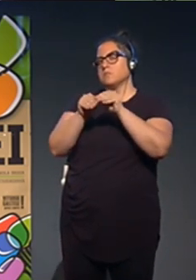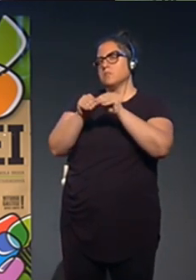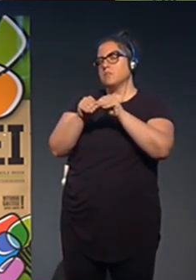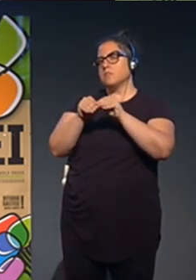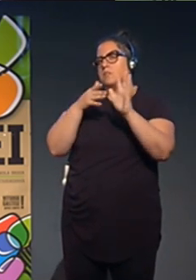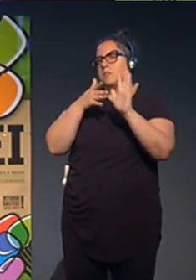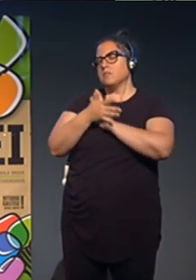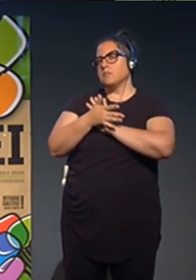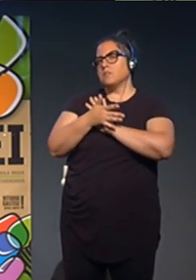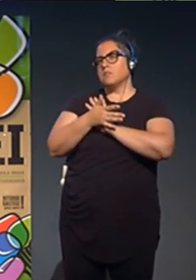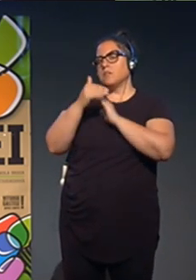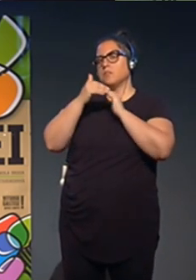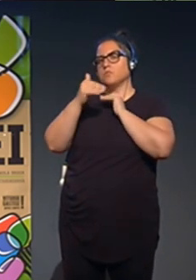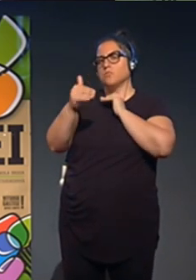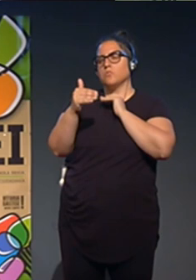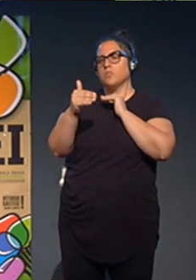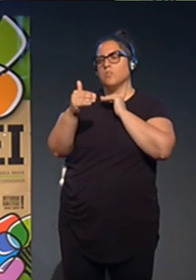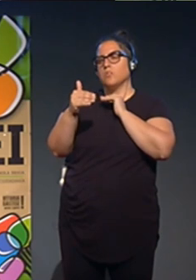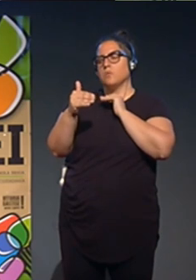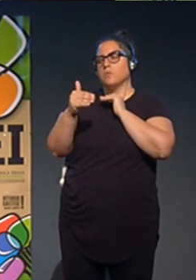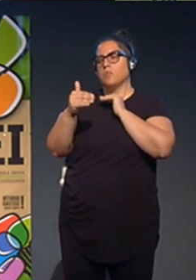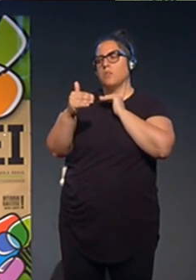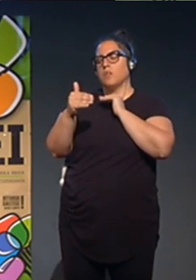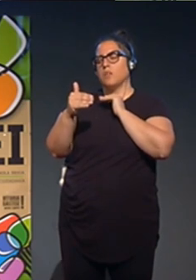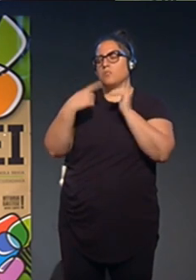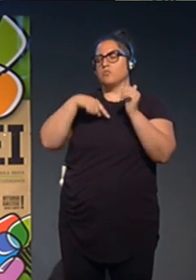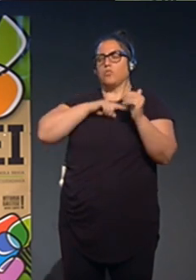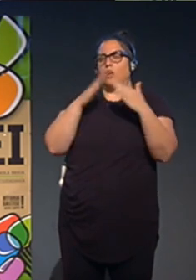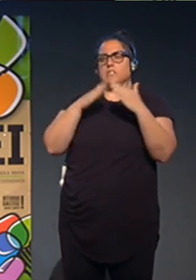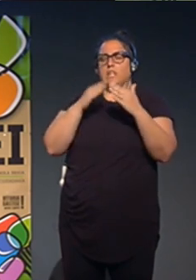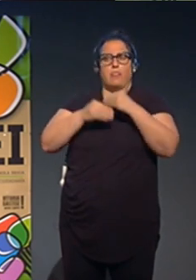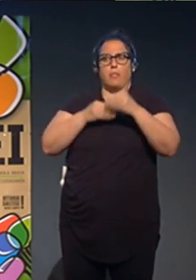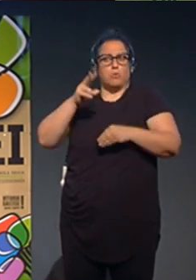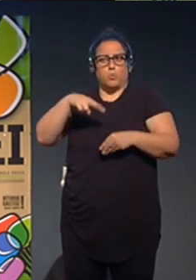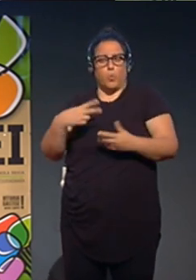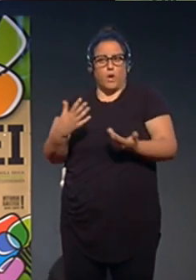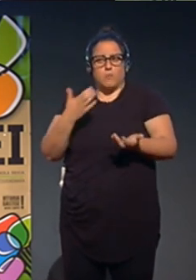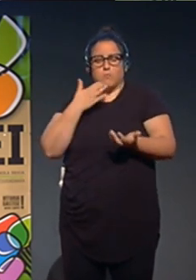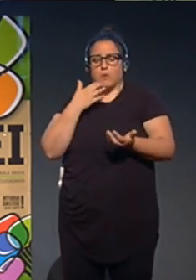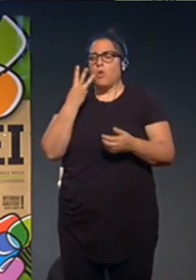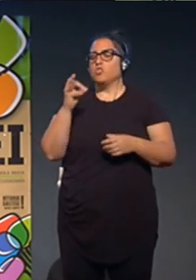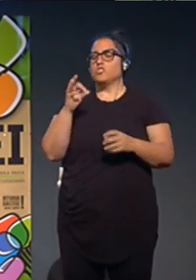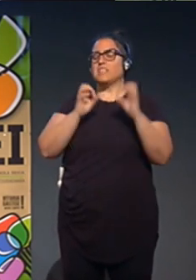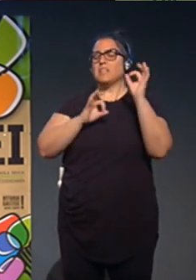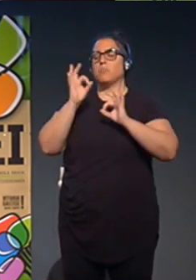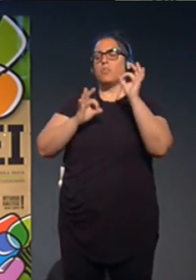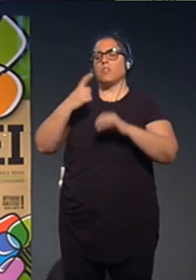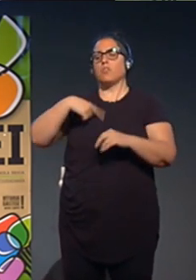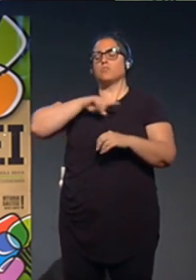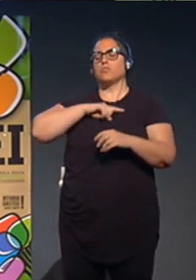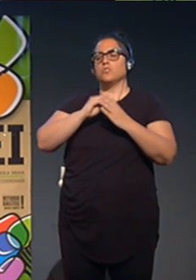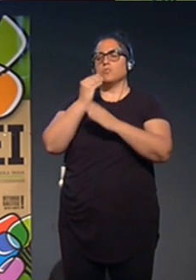sería sostenible en cualquier digamos economía doméstica no lo haríamos ninguno en casa que que un 30% de lo que generamos se